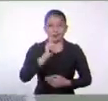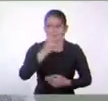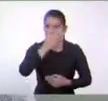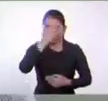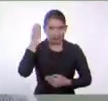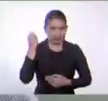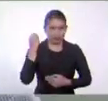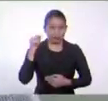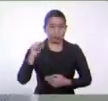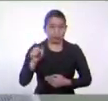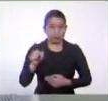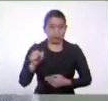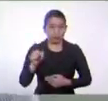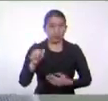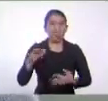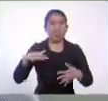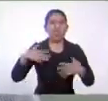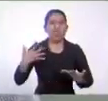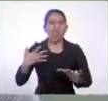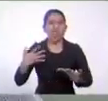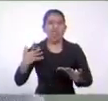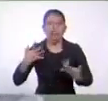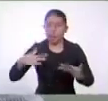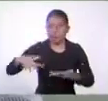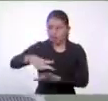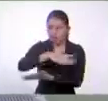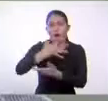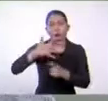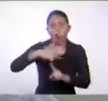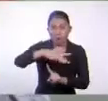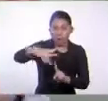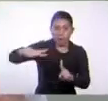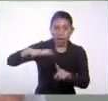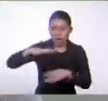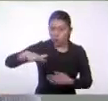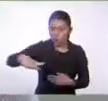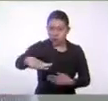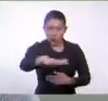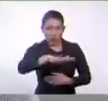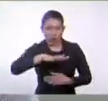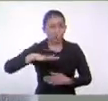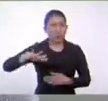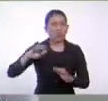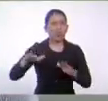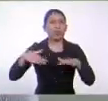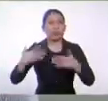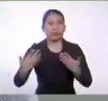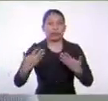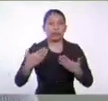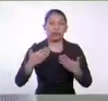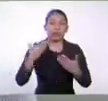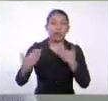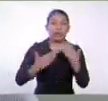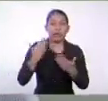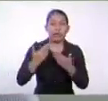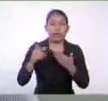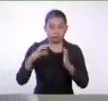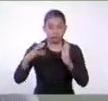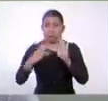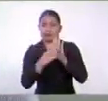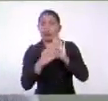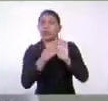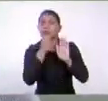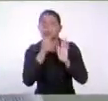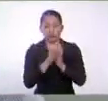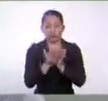que el ambiente es el elemento narrativo que envuelve a todo lo que sucede en el texto, es decir, el